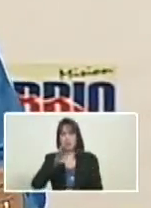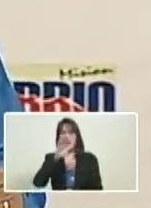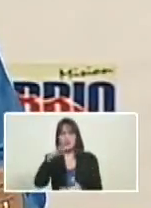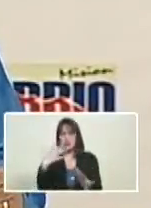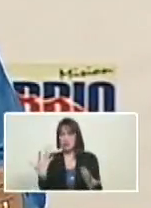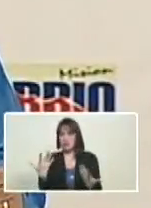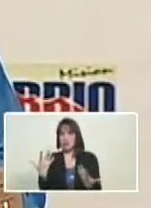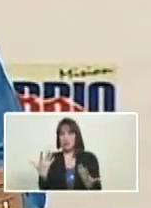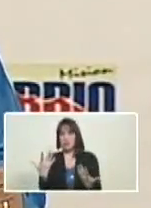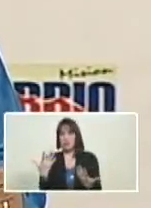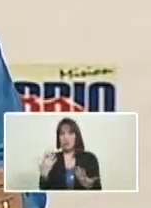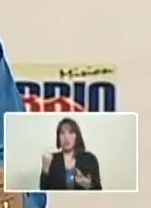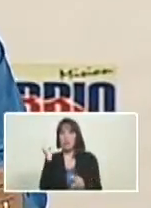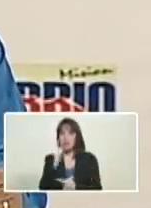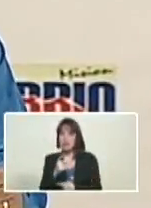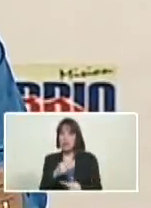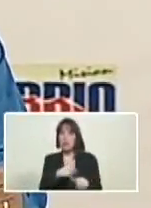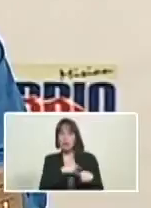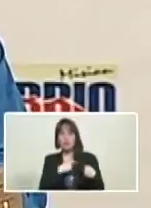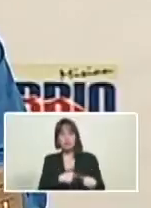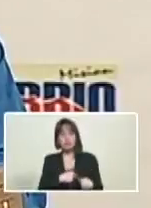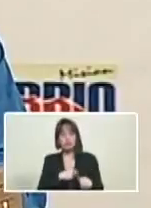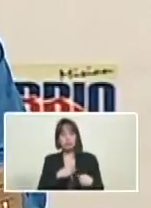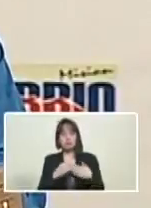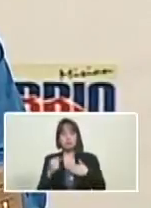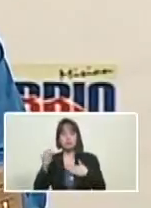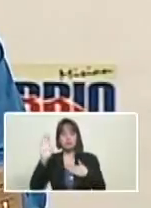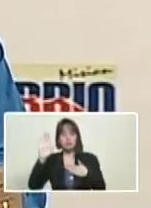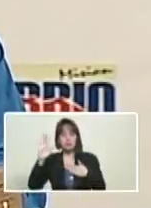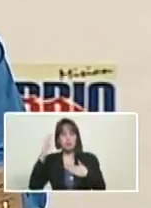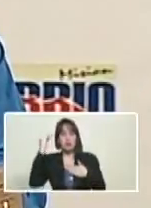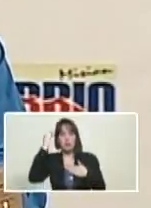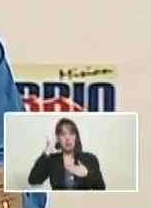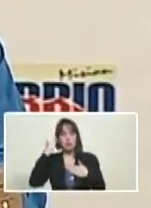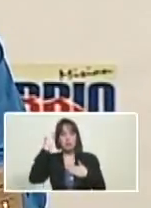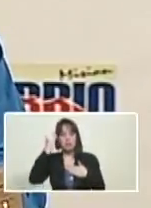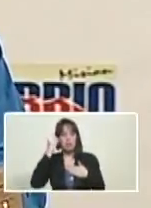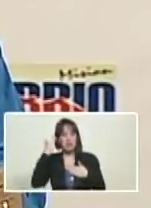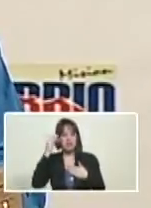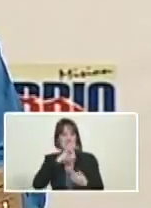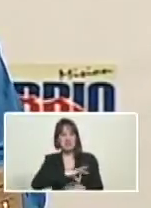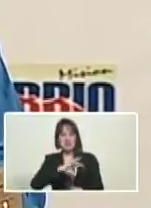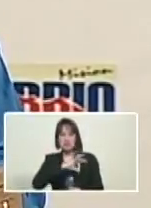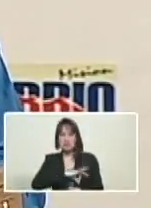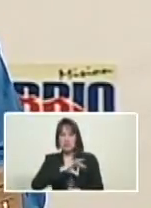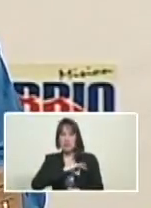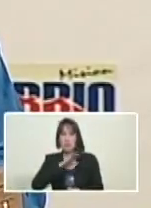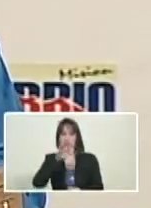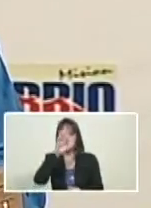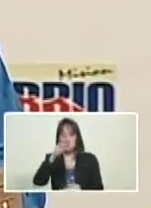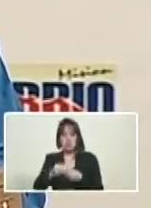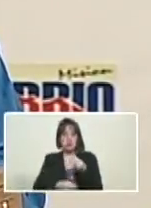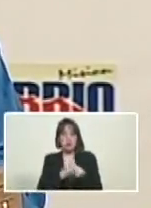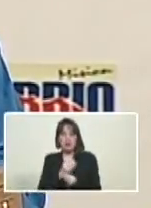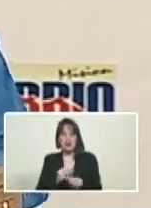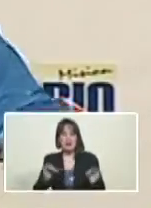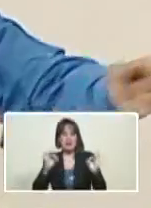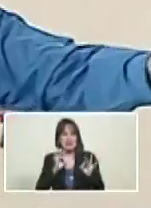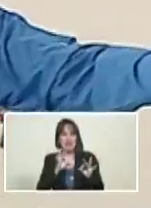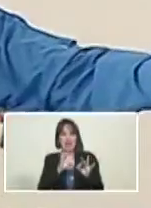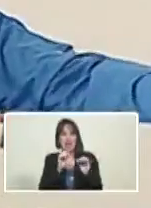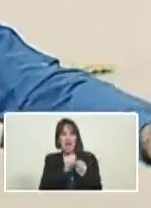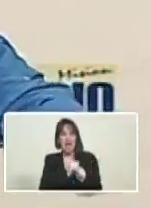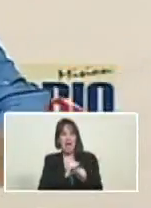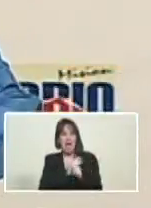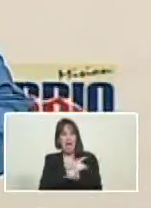Vamos a ponernos la mano en el corazón. ¿Qué sociedad podemos aspirar al futuro si no somos capaces de darle amor a la